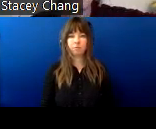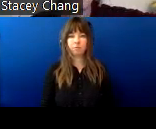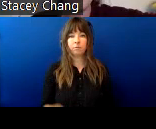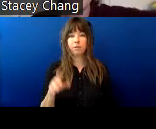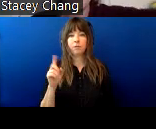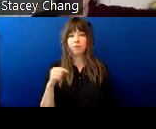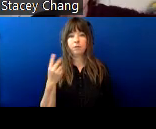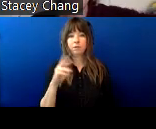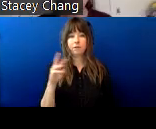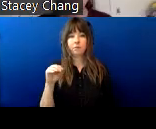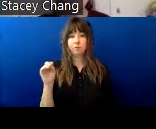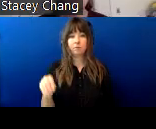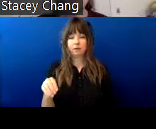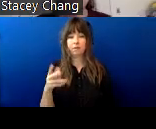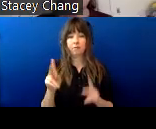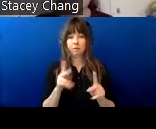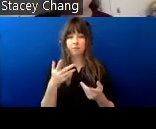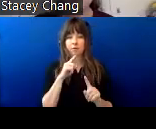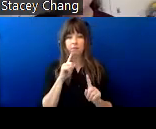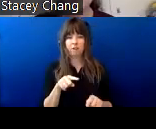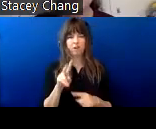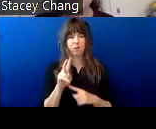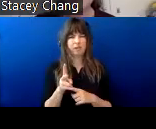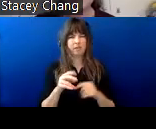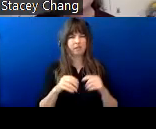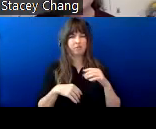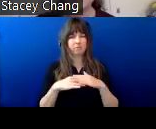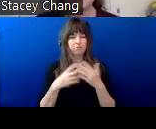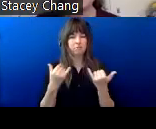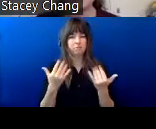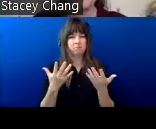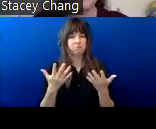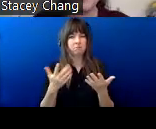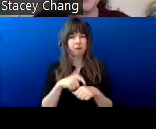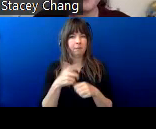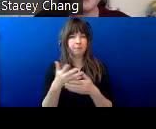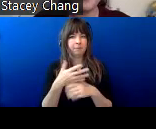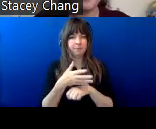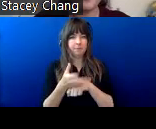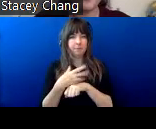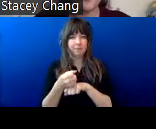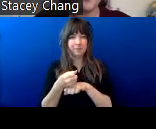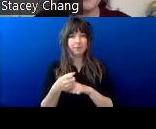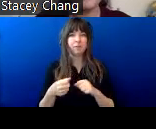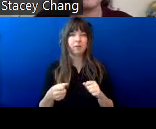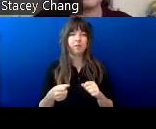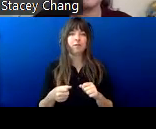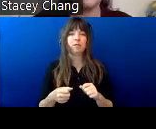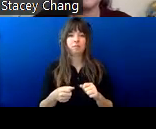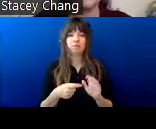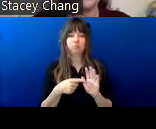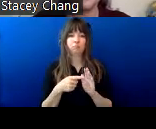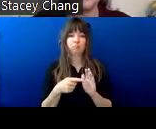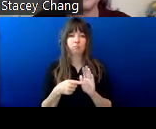Muy bien, 66%. Y ya estamos a 2 minutos. Así que vamos a cerrar esto y compartir los resultados.